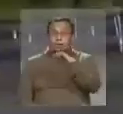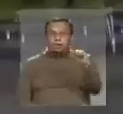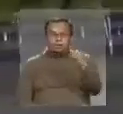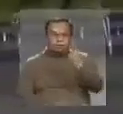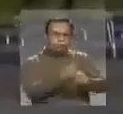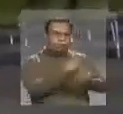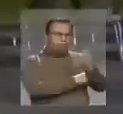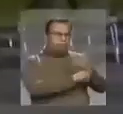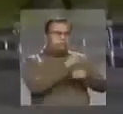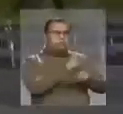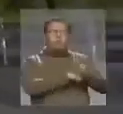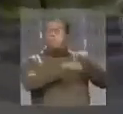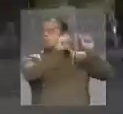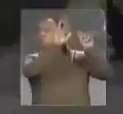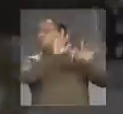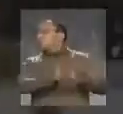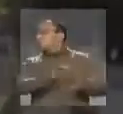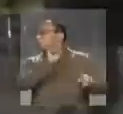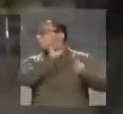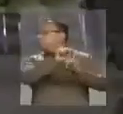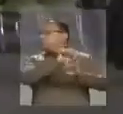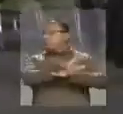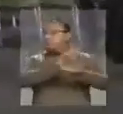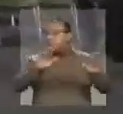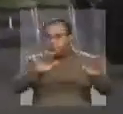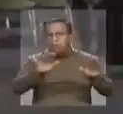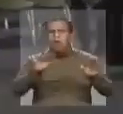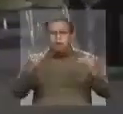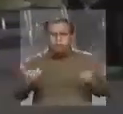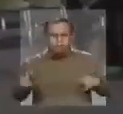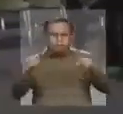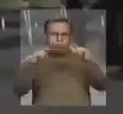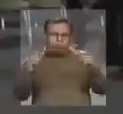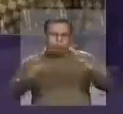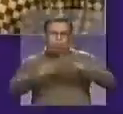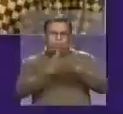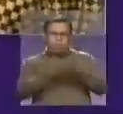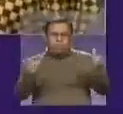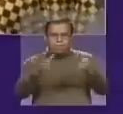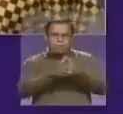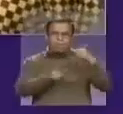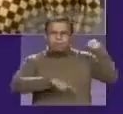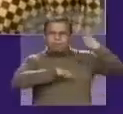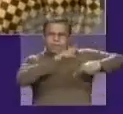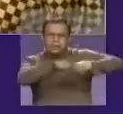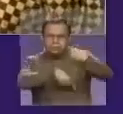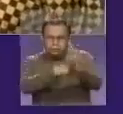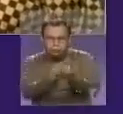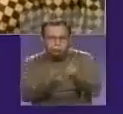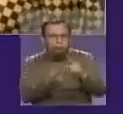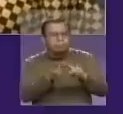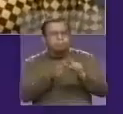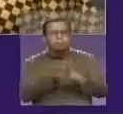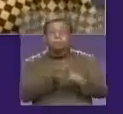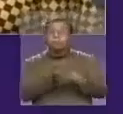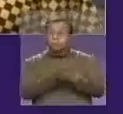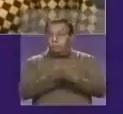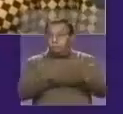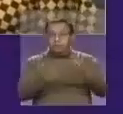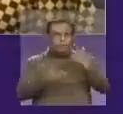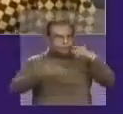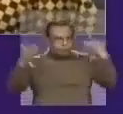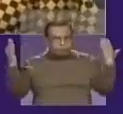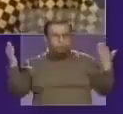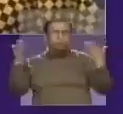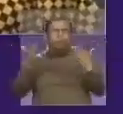muchos años han sido invisibilizadas. Las mujeres por temas étnicos tradicionales y bueno, nos hemos